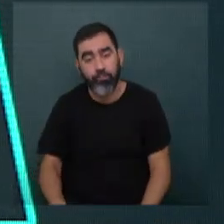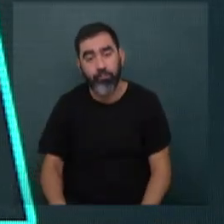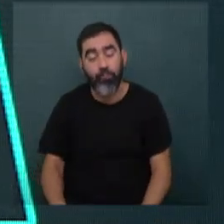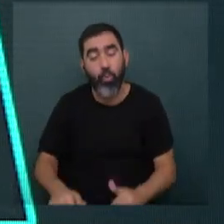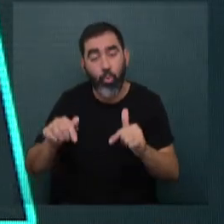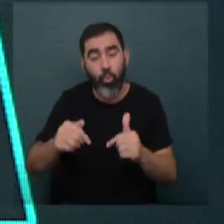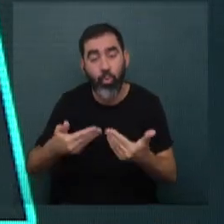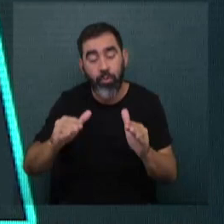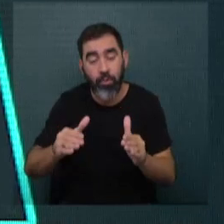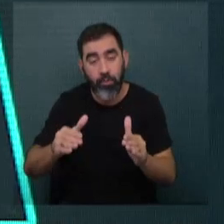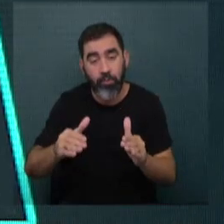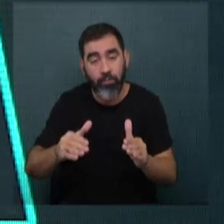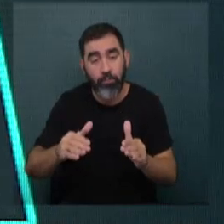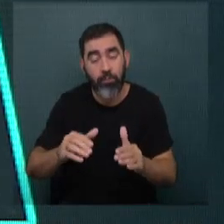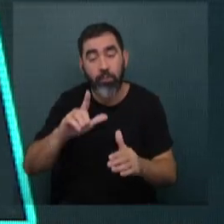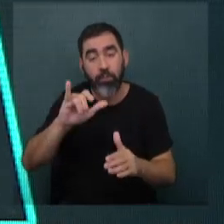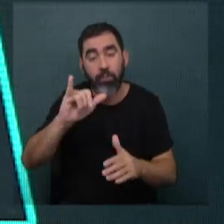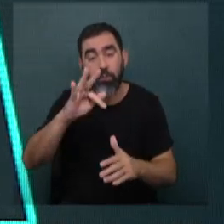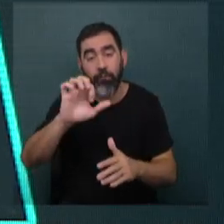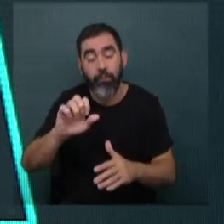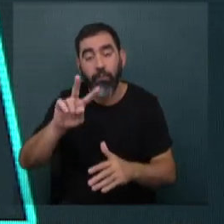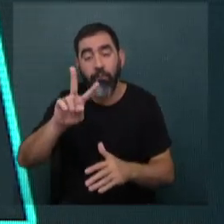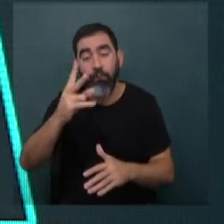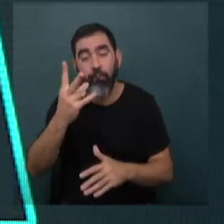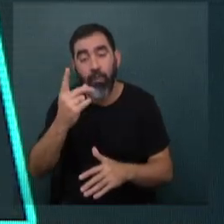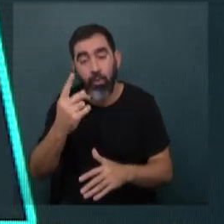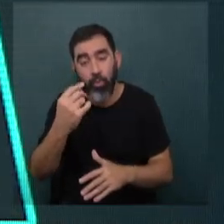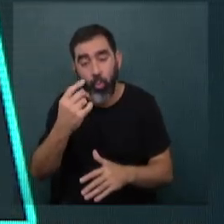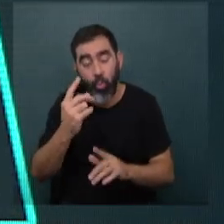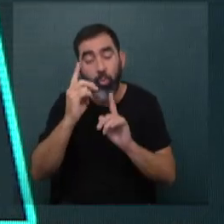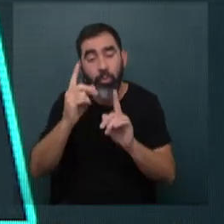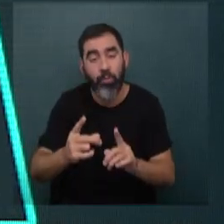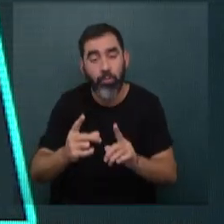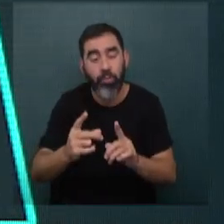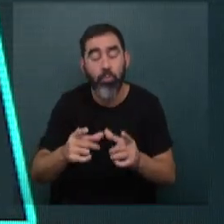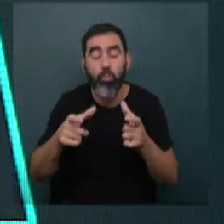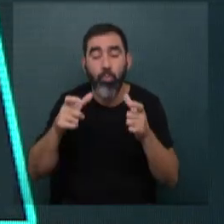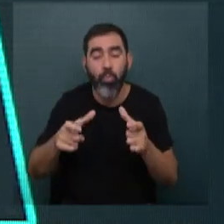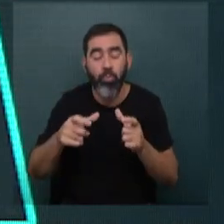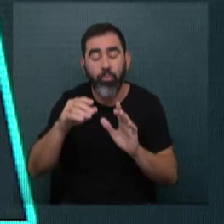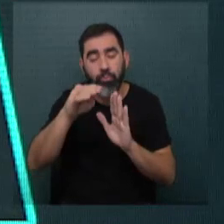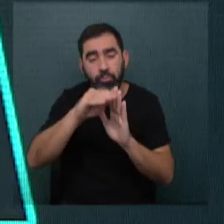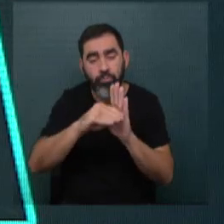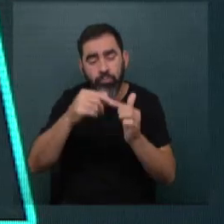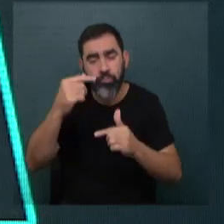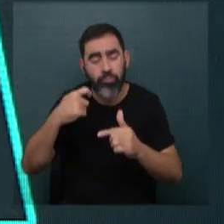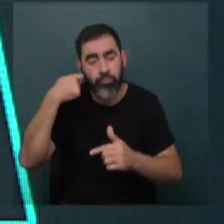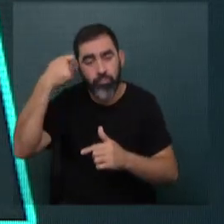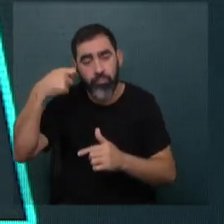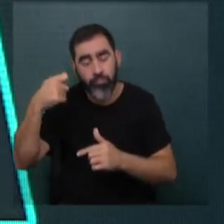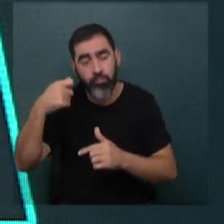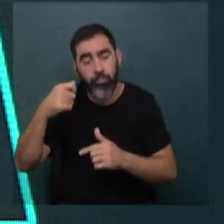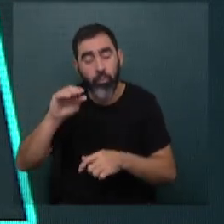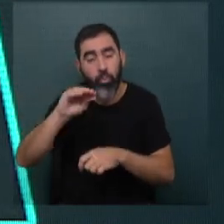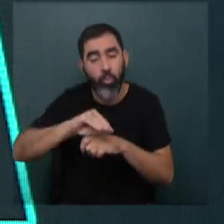hoy. Sala Cinemateca, Life 21, y tendrá también una larga corrida, por suerte, que se está dando con otras películas uruguayas por varios